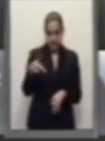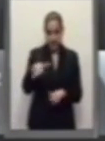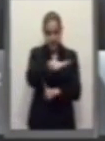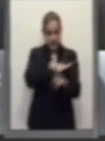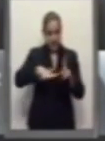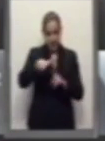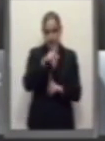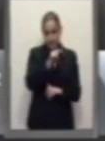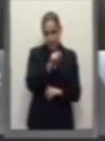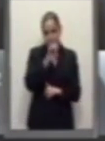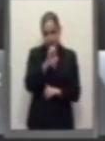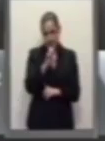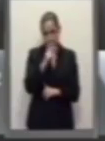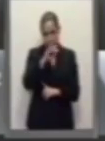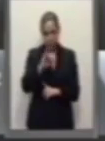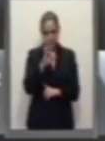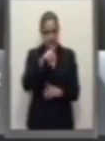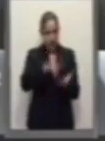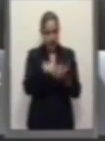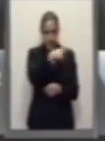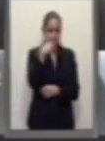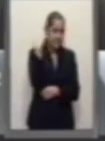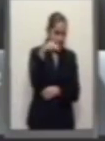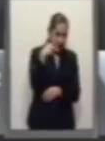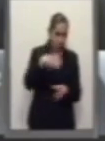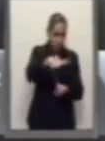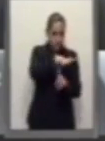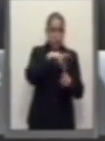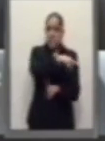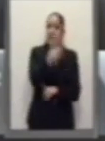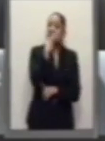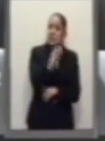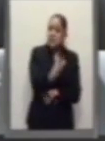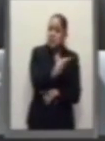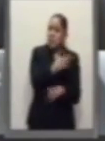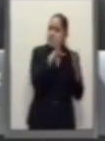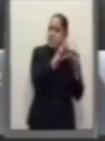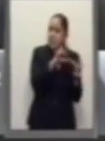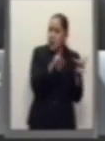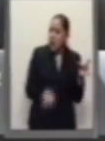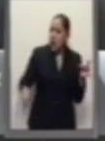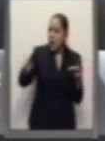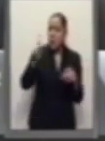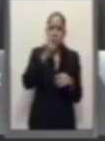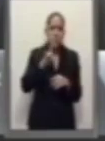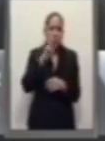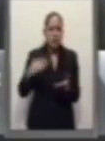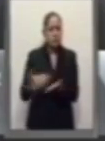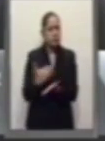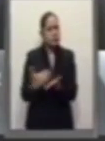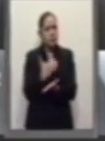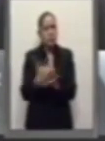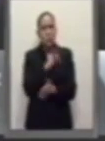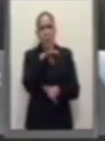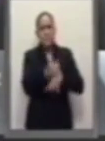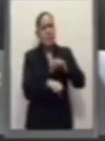Tribunal Electoral, se refirió a que las mujeres llegamos a la política por tener